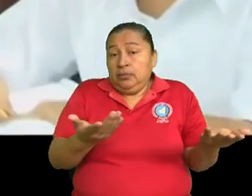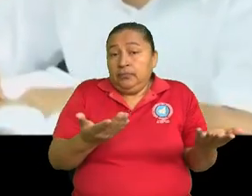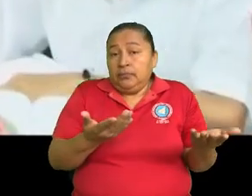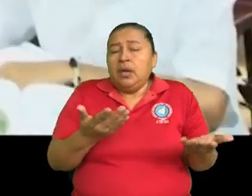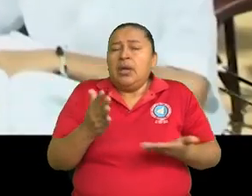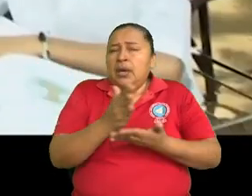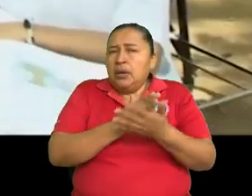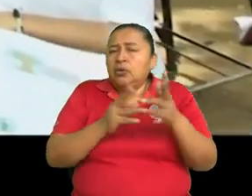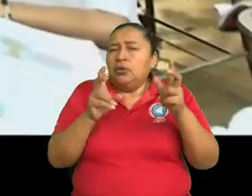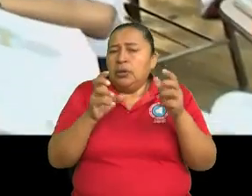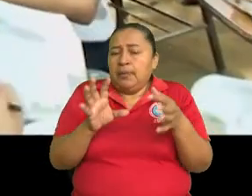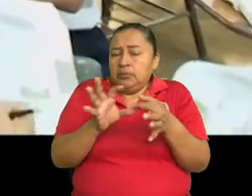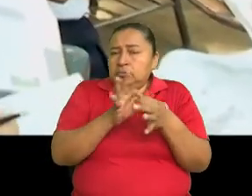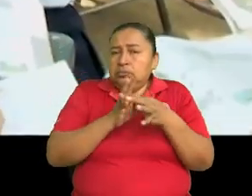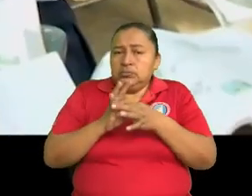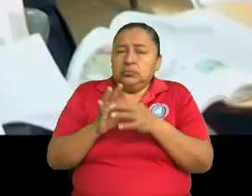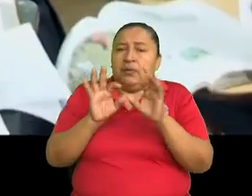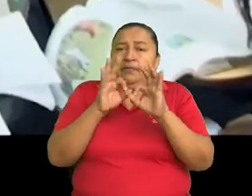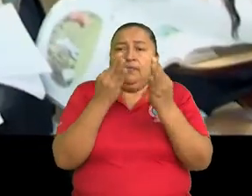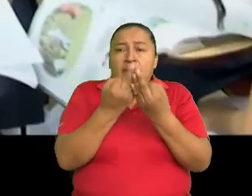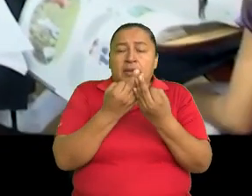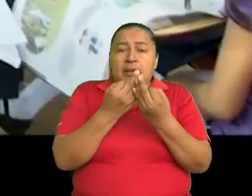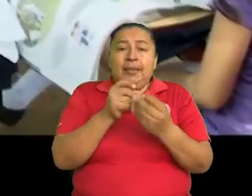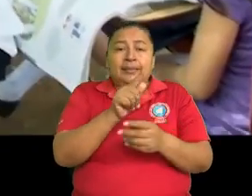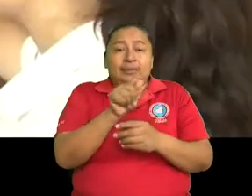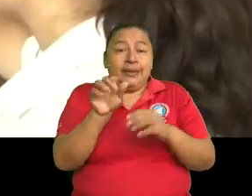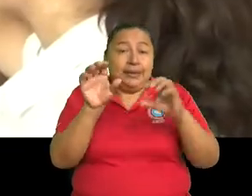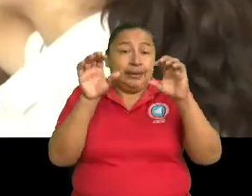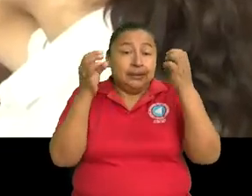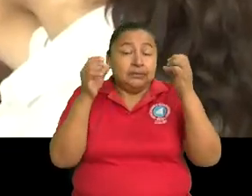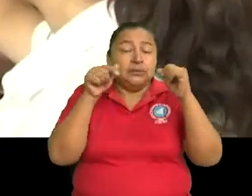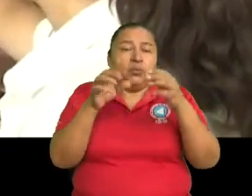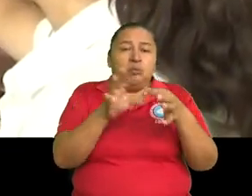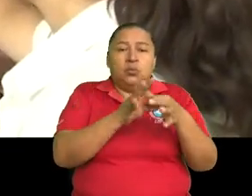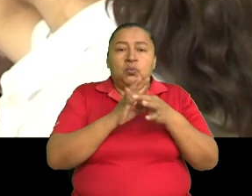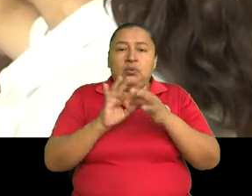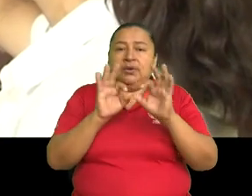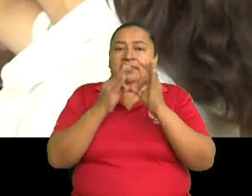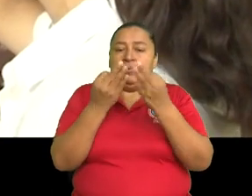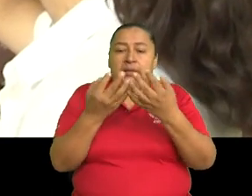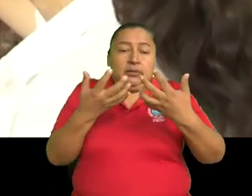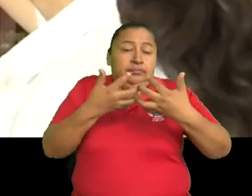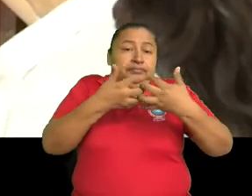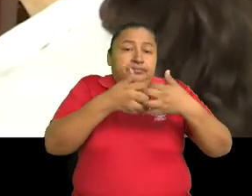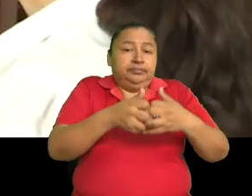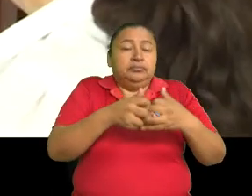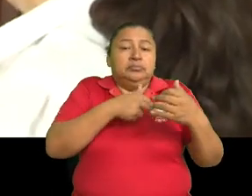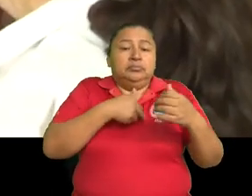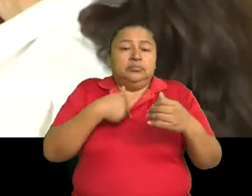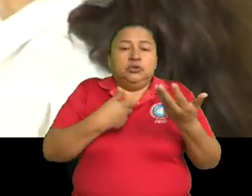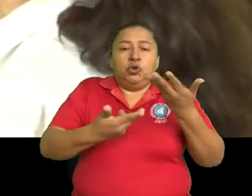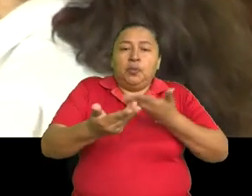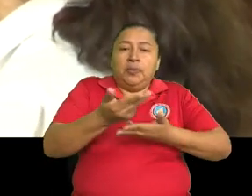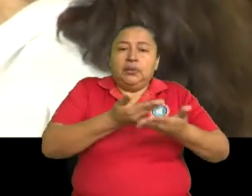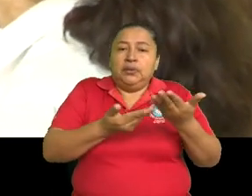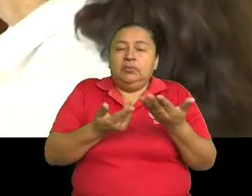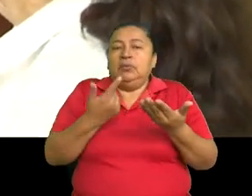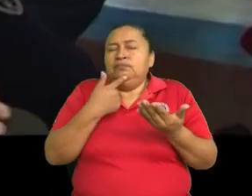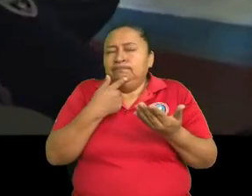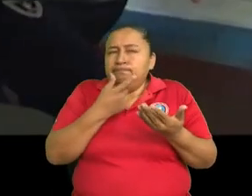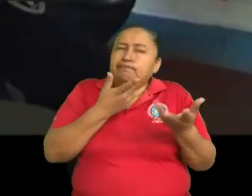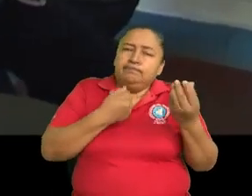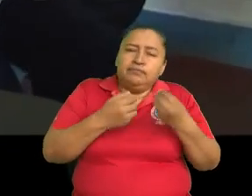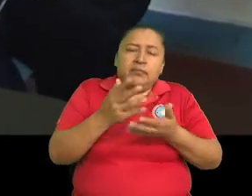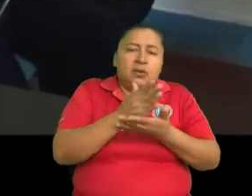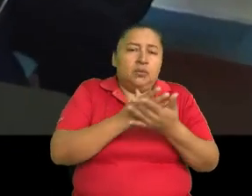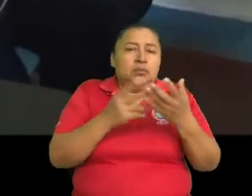un asunto que une a la familia. El tema de las teleclases une a las familias, las articula y compartimos intereses. Ese es otro de